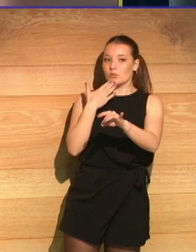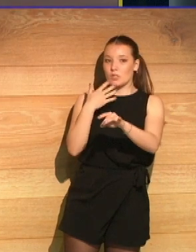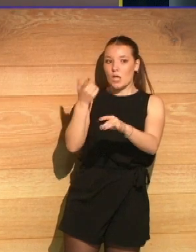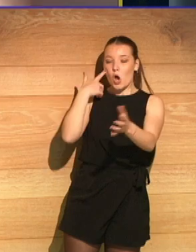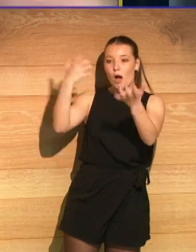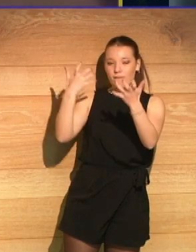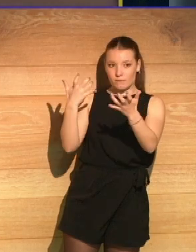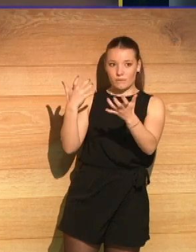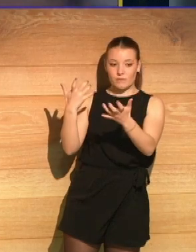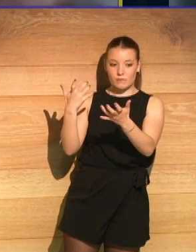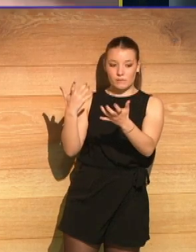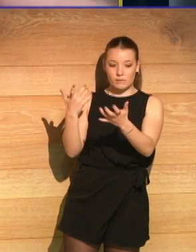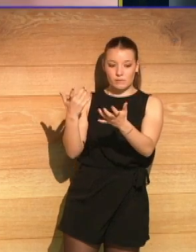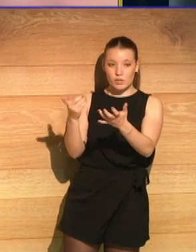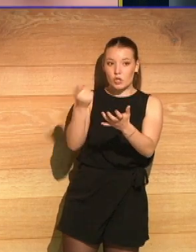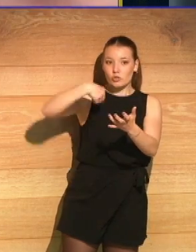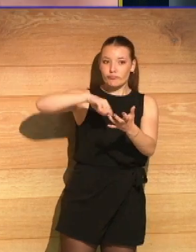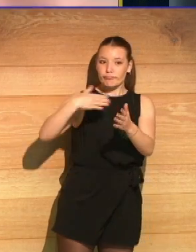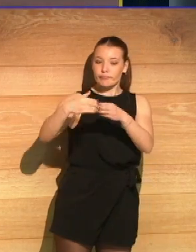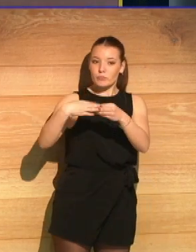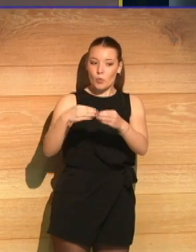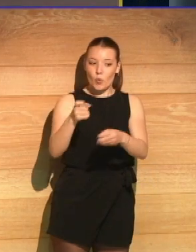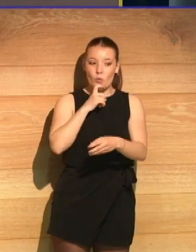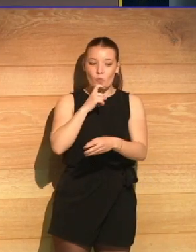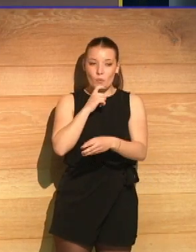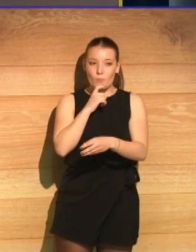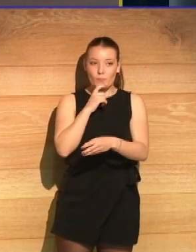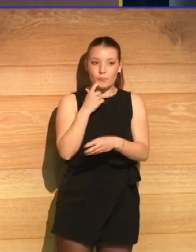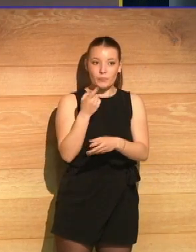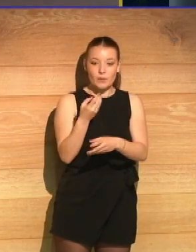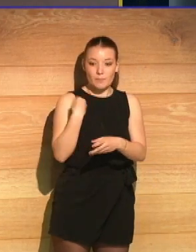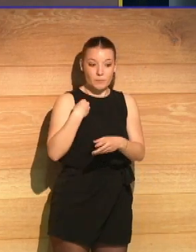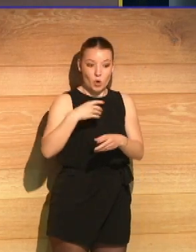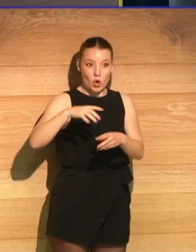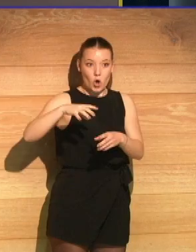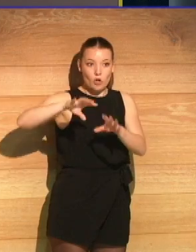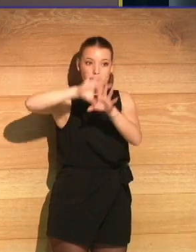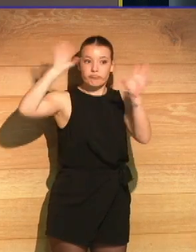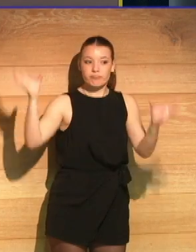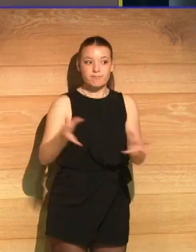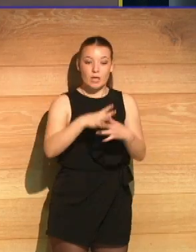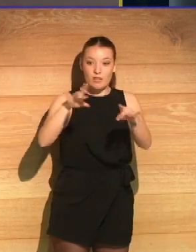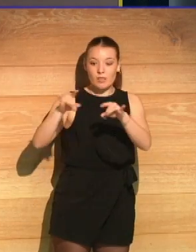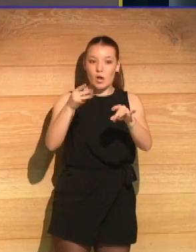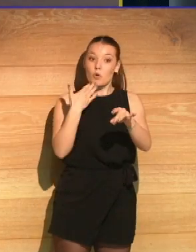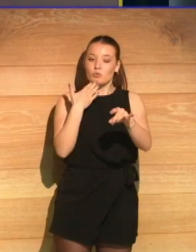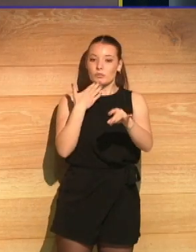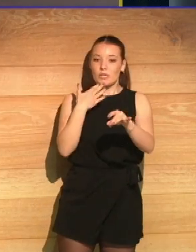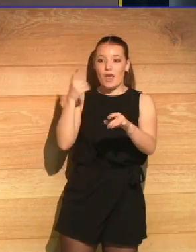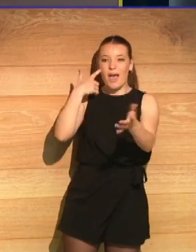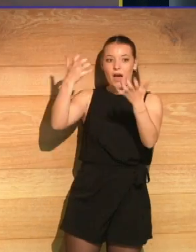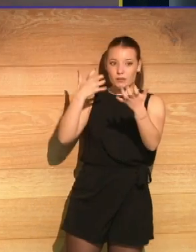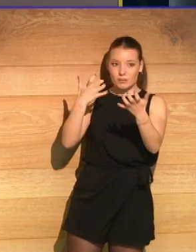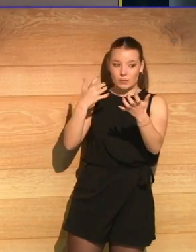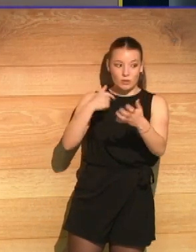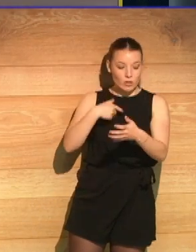arte podemos manipular la Tierra como arte. Y cuando yo leí esto, eso es muy interesante